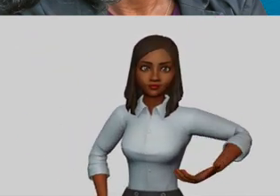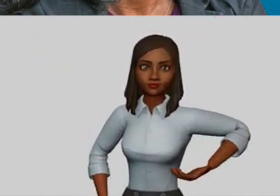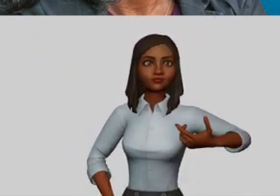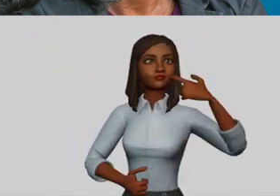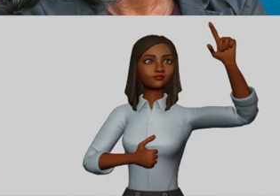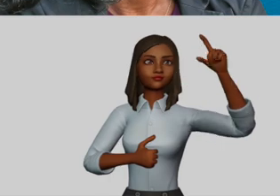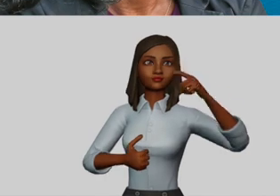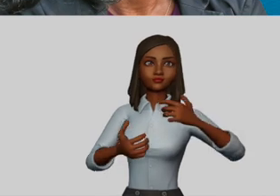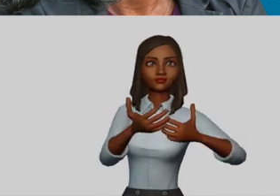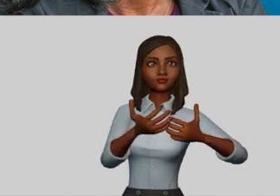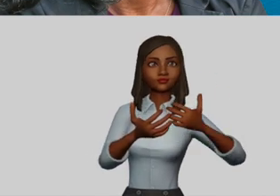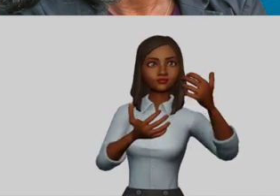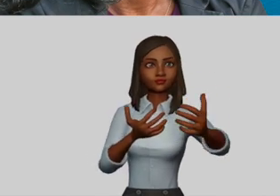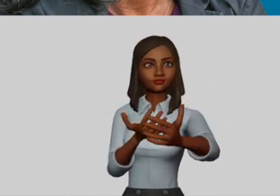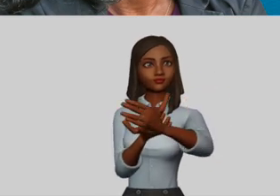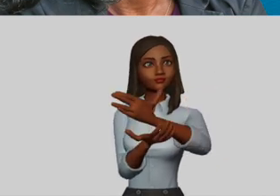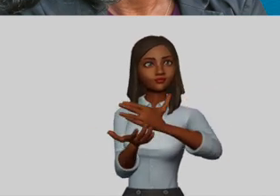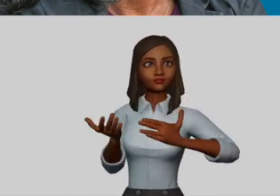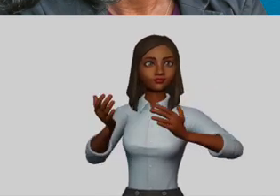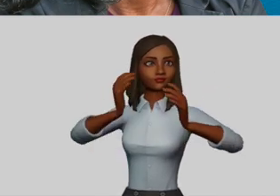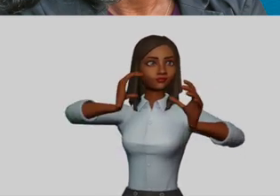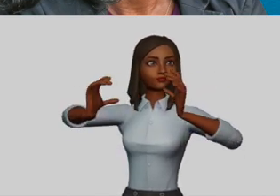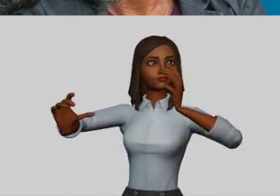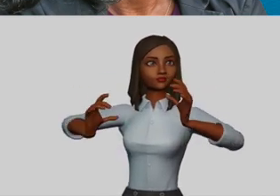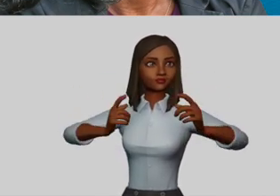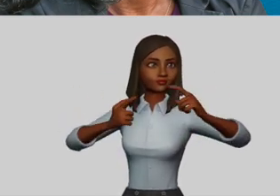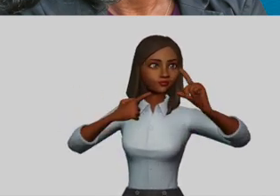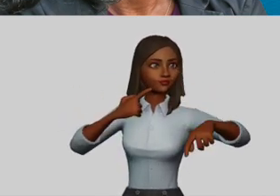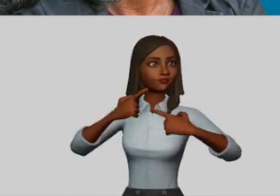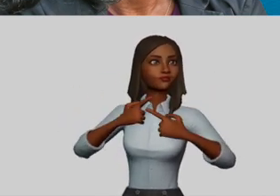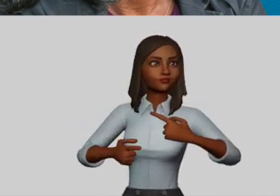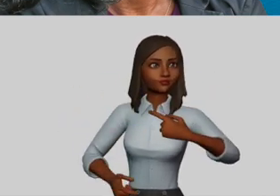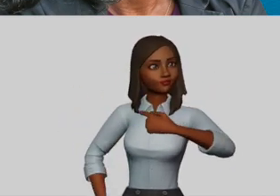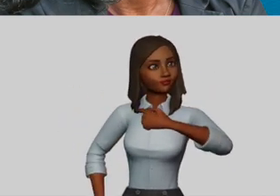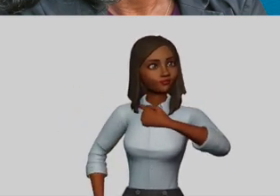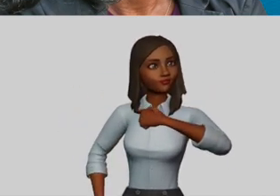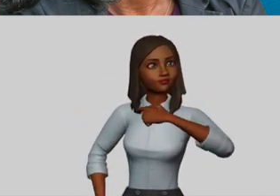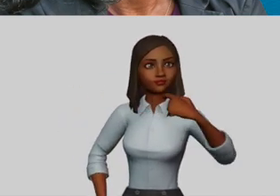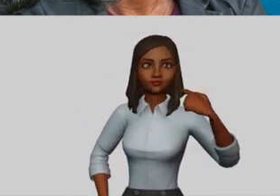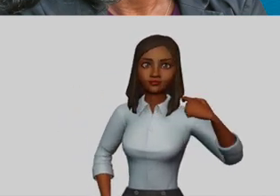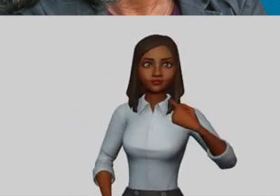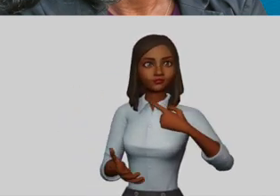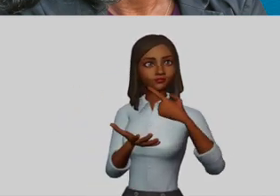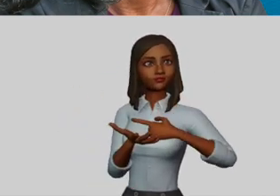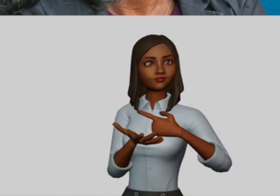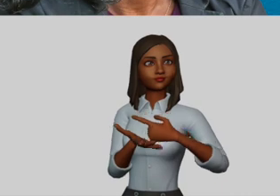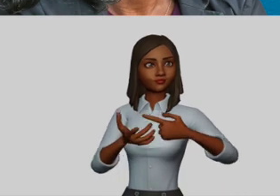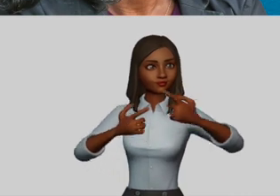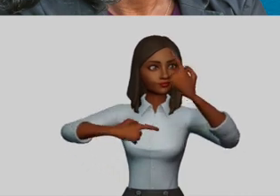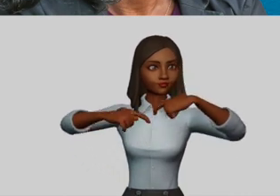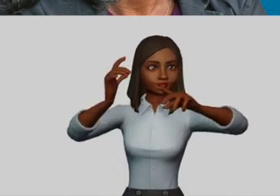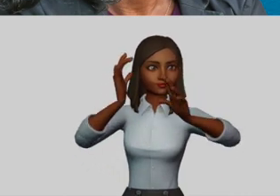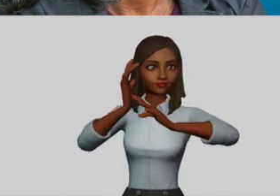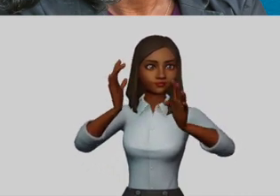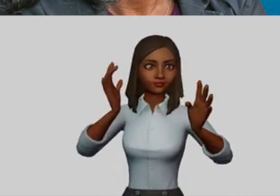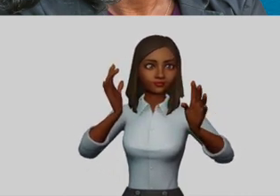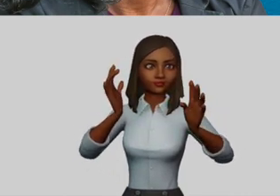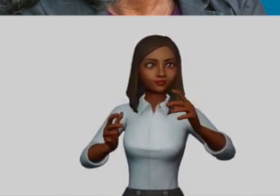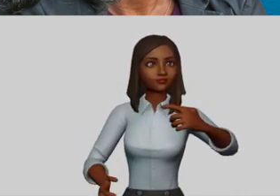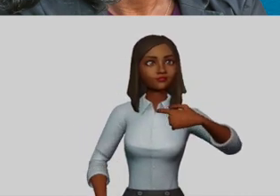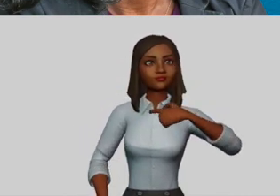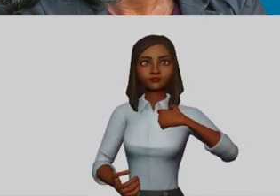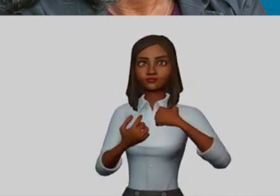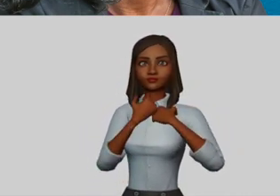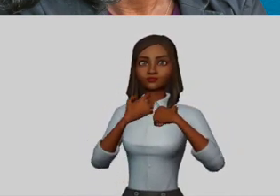usar mis talentos para poder avanzar